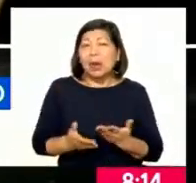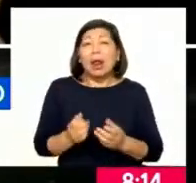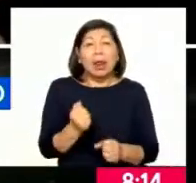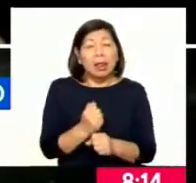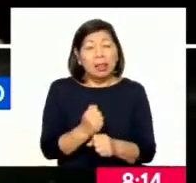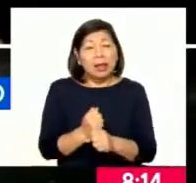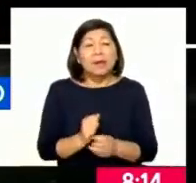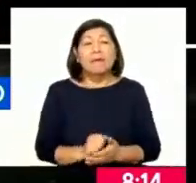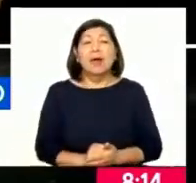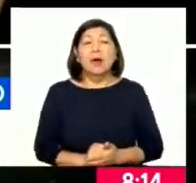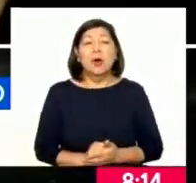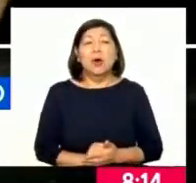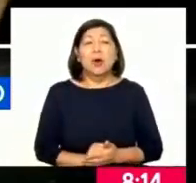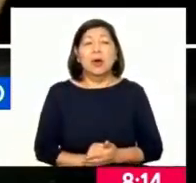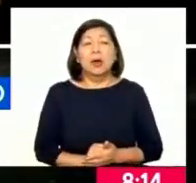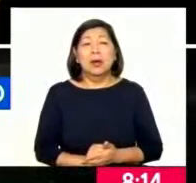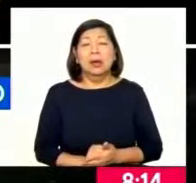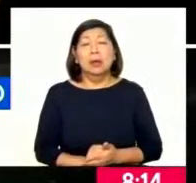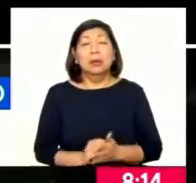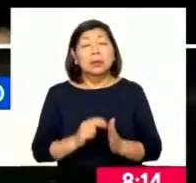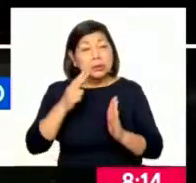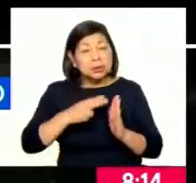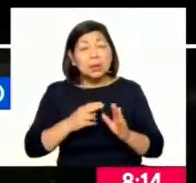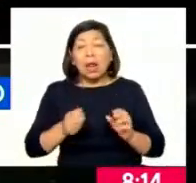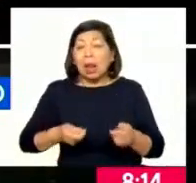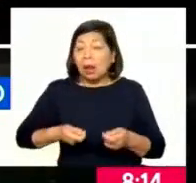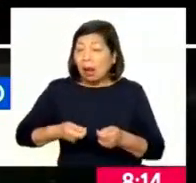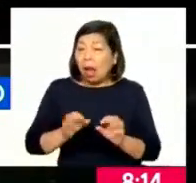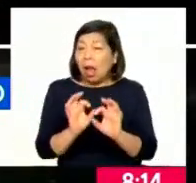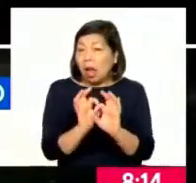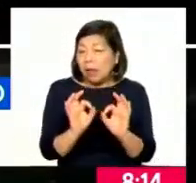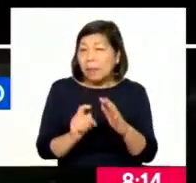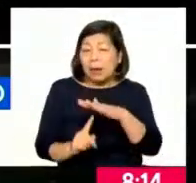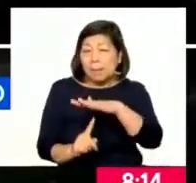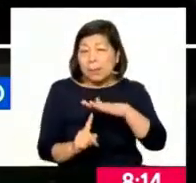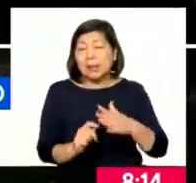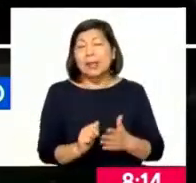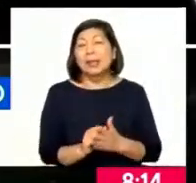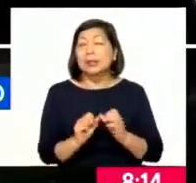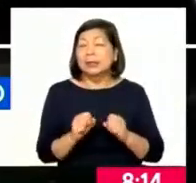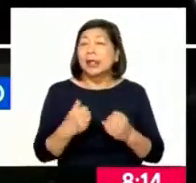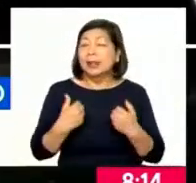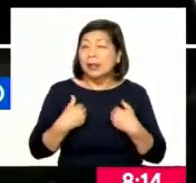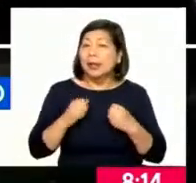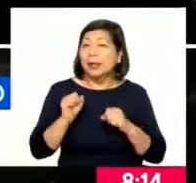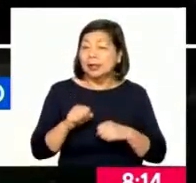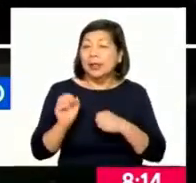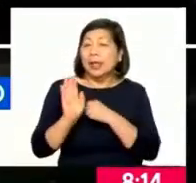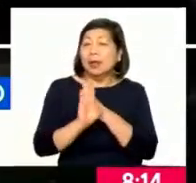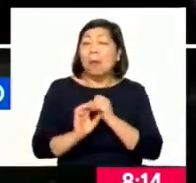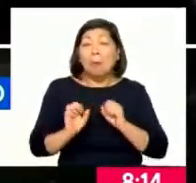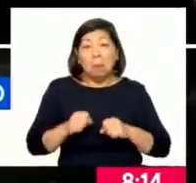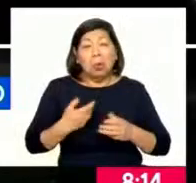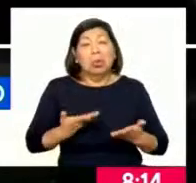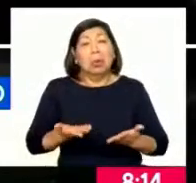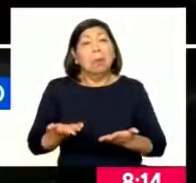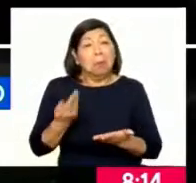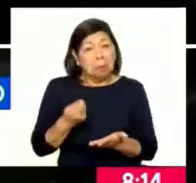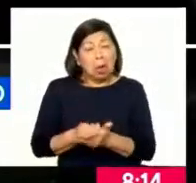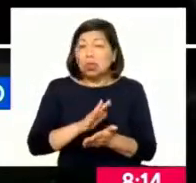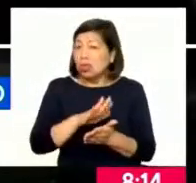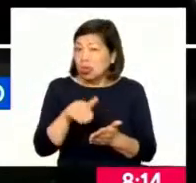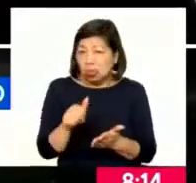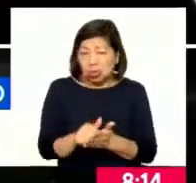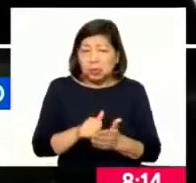labores de remediación, de limpieza y de remediación ambiental, que se tenga que garantizar que se pueda compensar a la totalidad